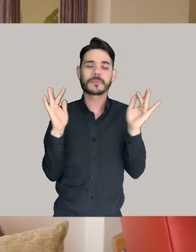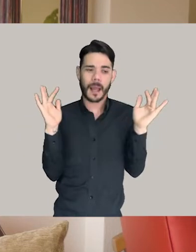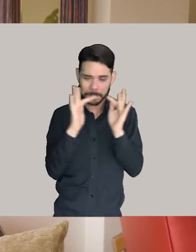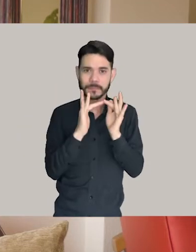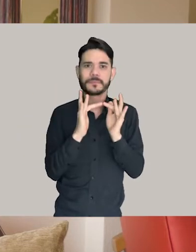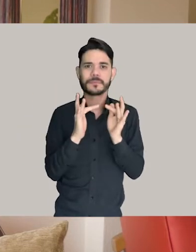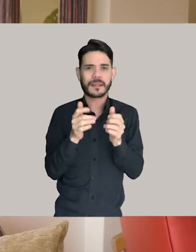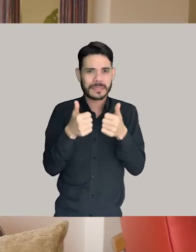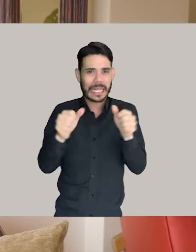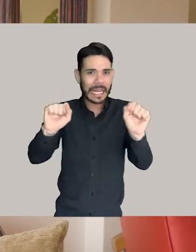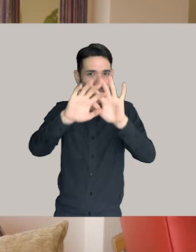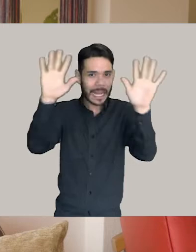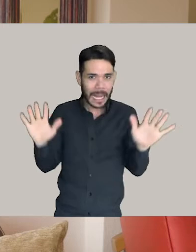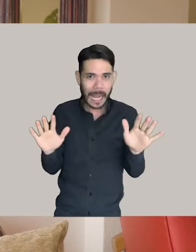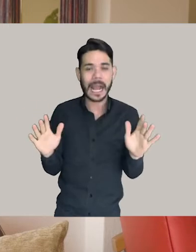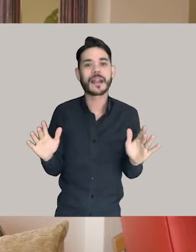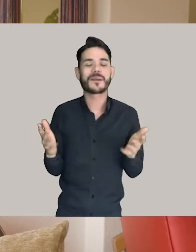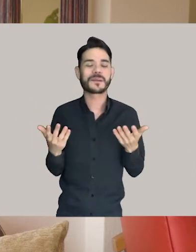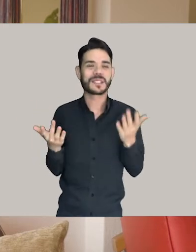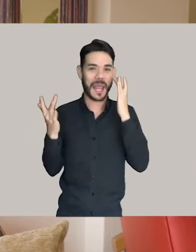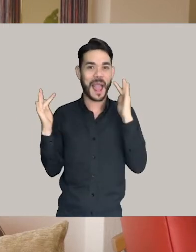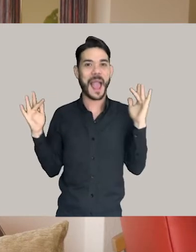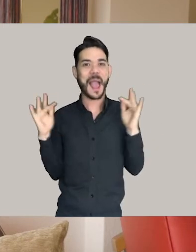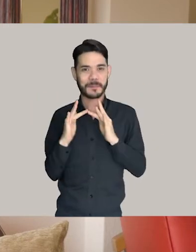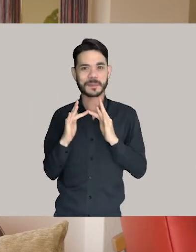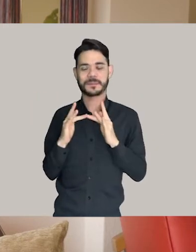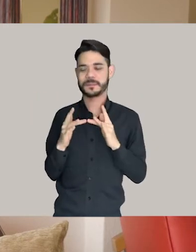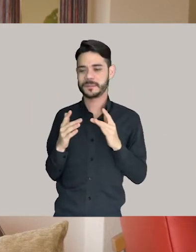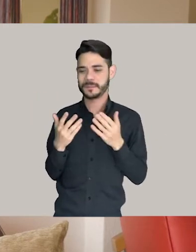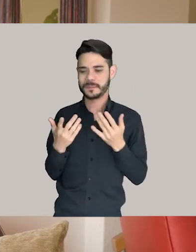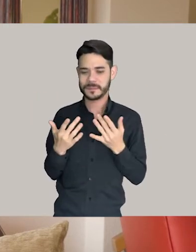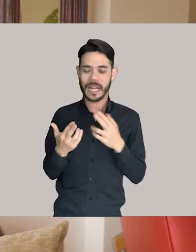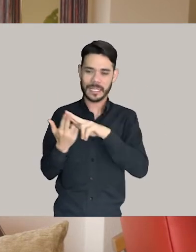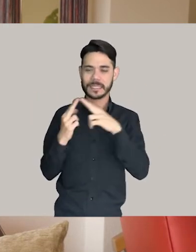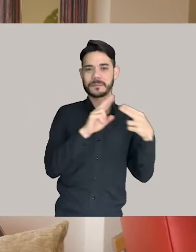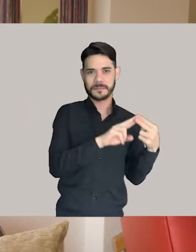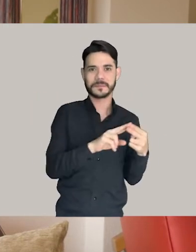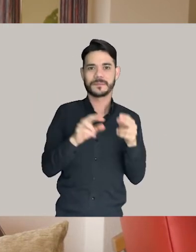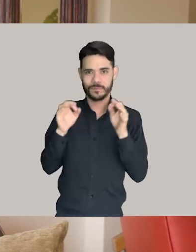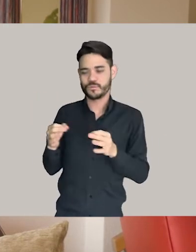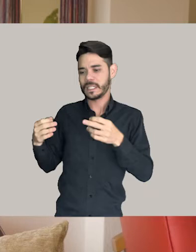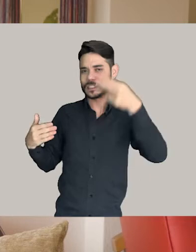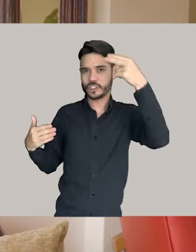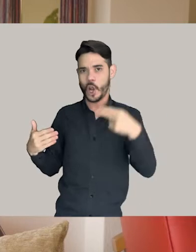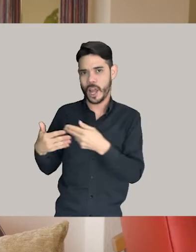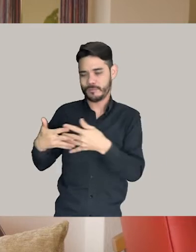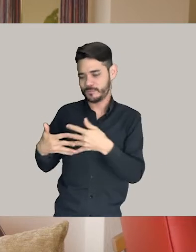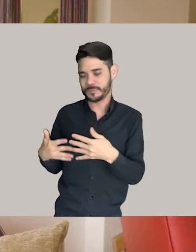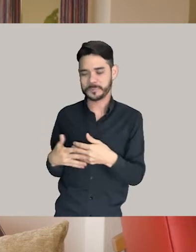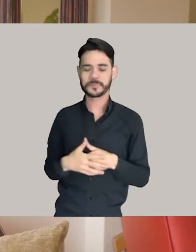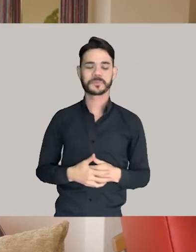quede supremamente claro y acorde, o sea, que tenga mucha relación con la historia que estábamos